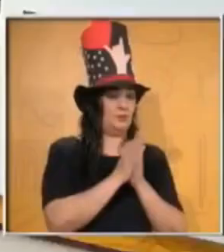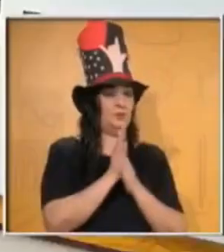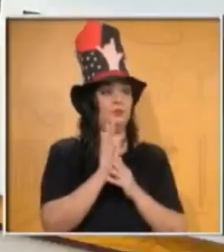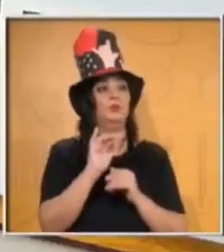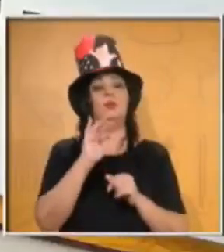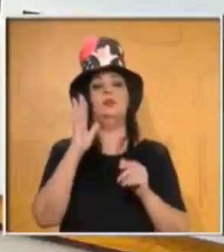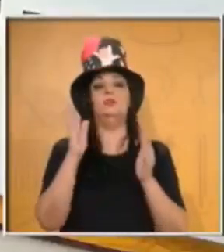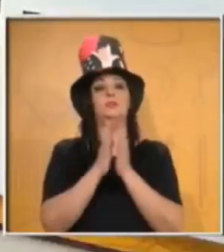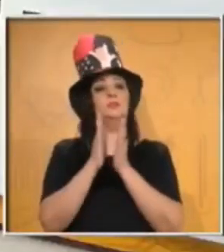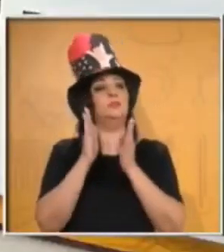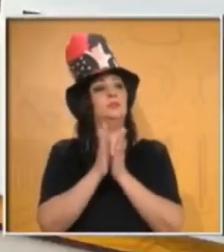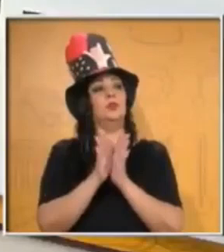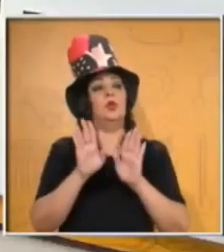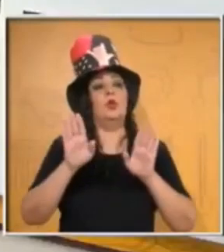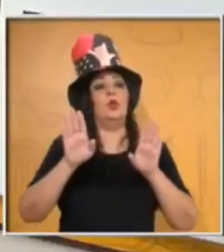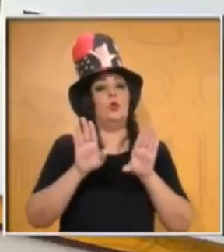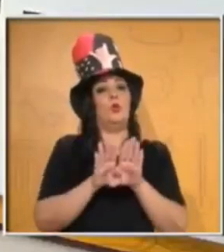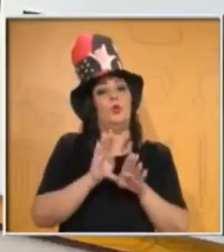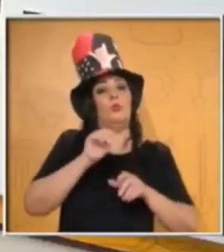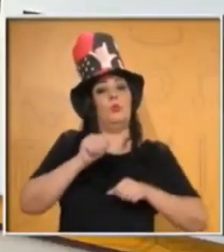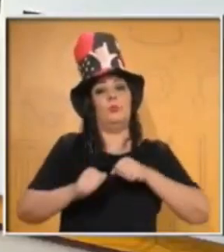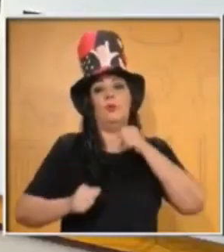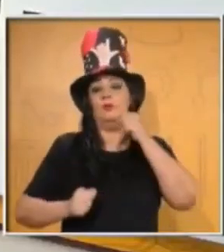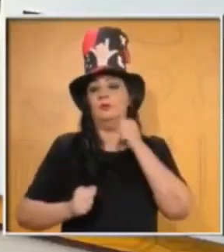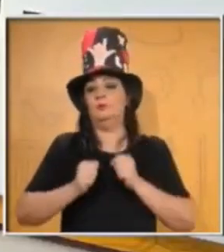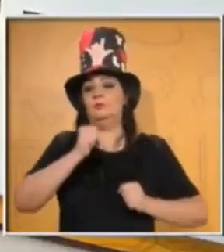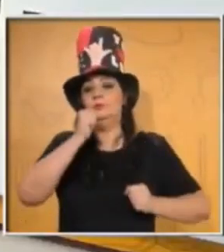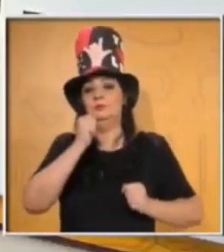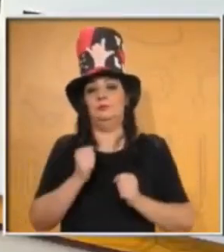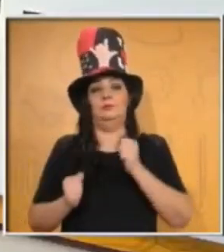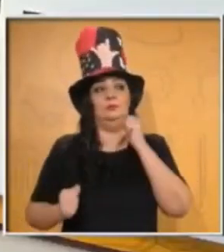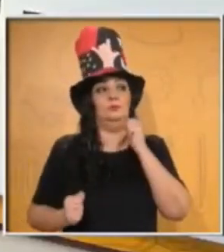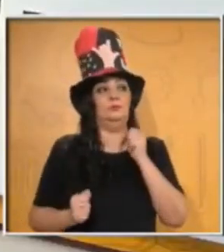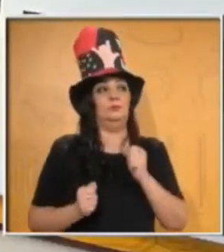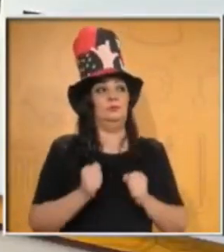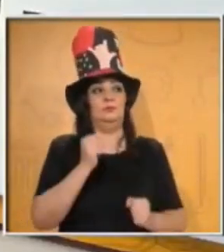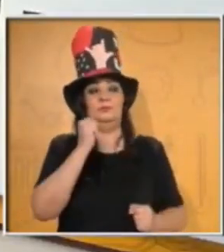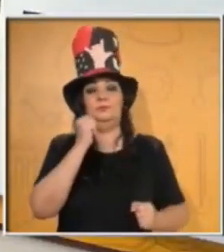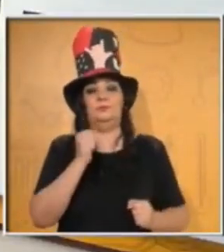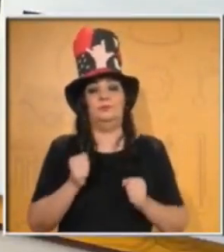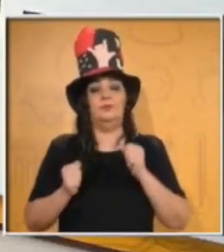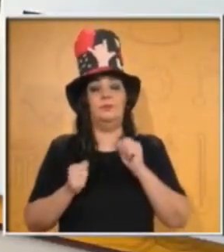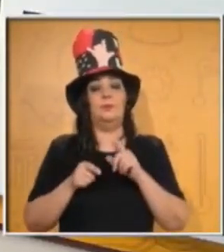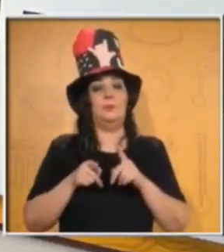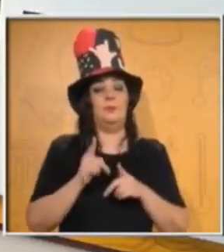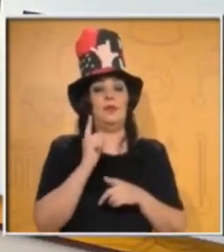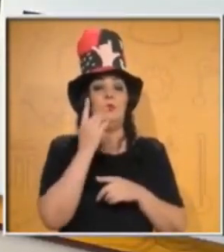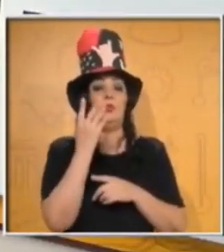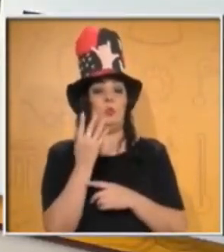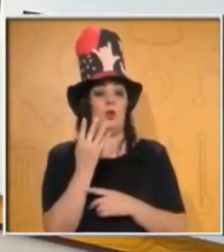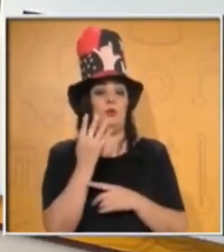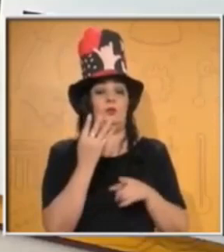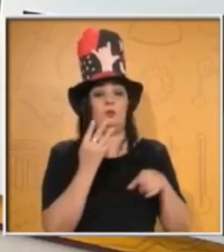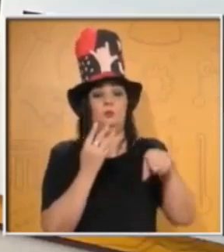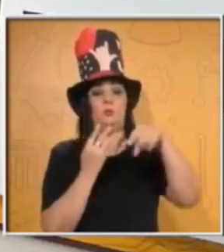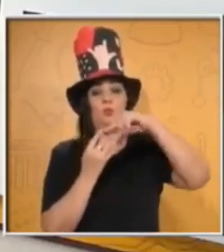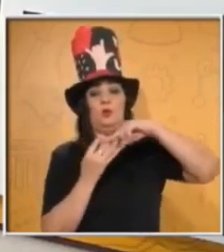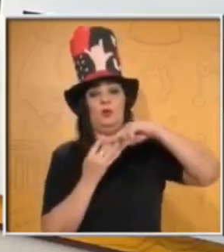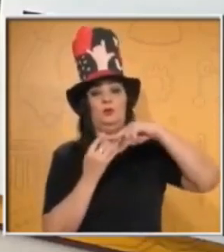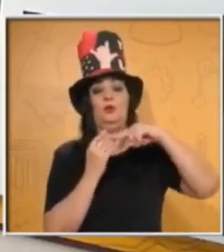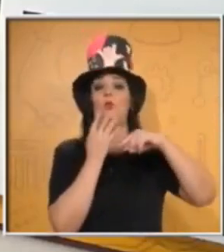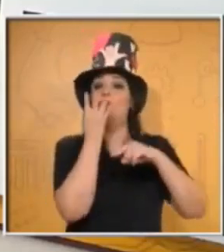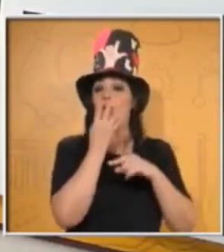aplaudo. Seguido. Cuento 4. Seguido. Cuento 4. Cuento 4.